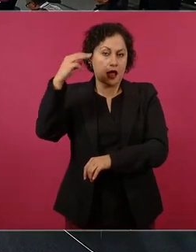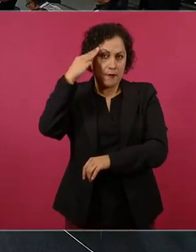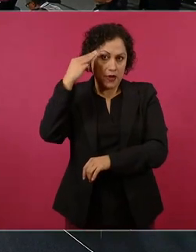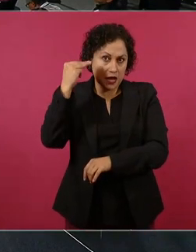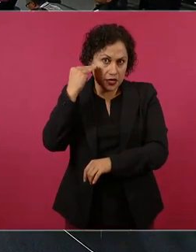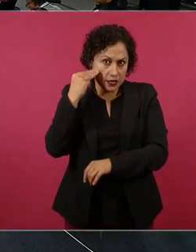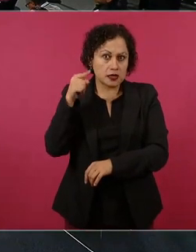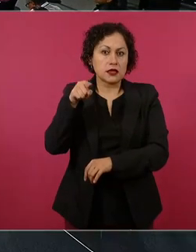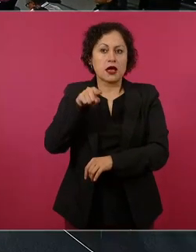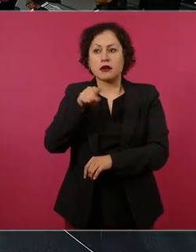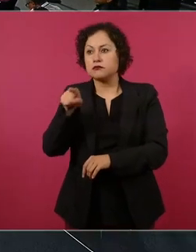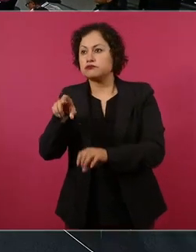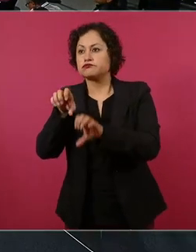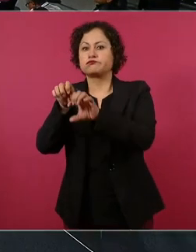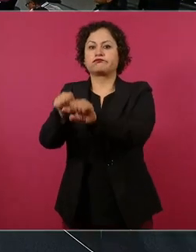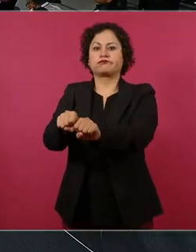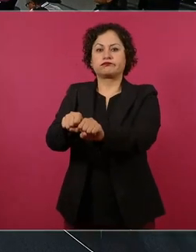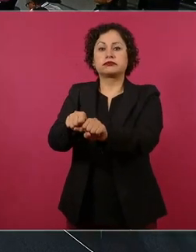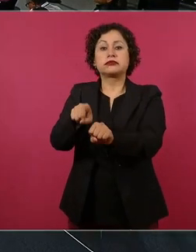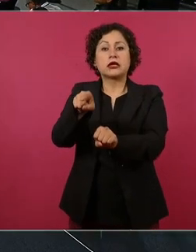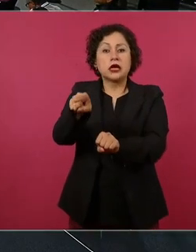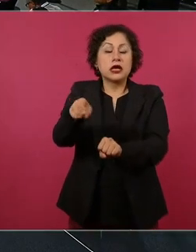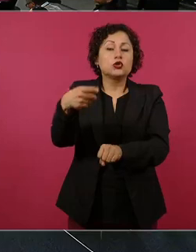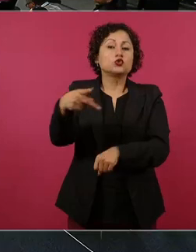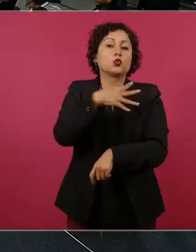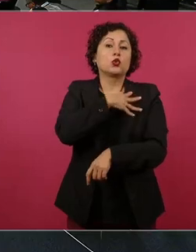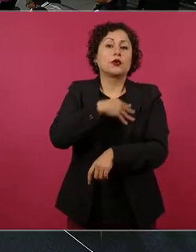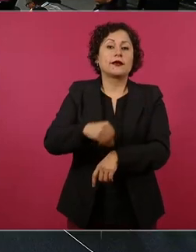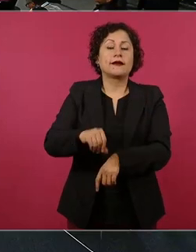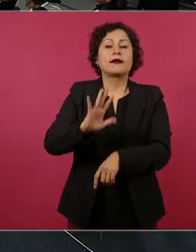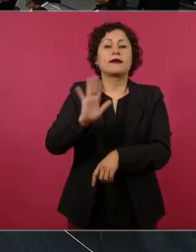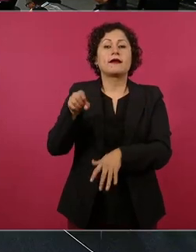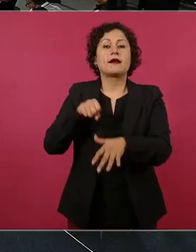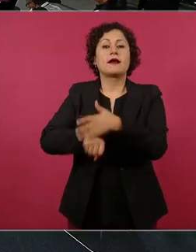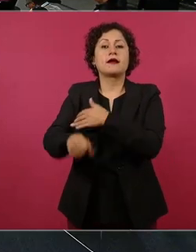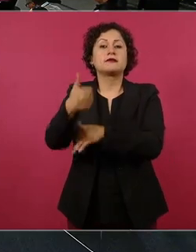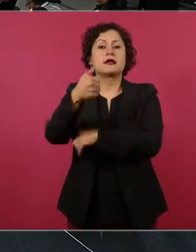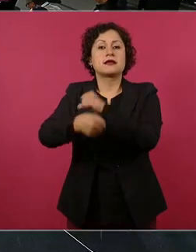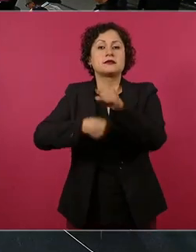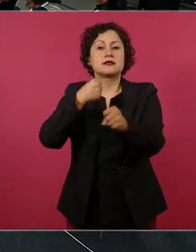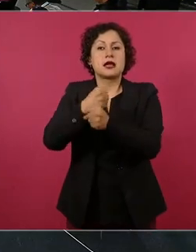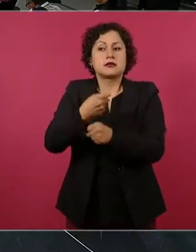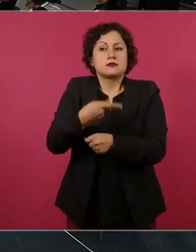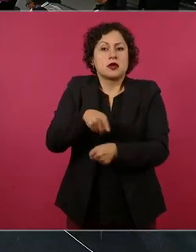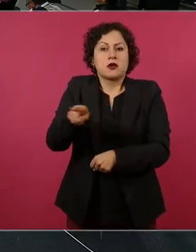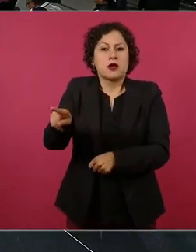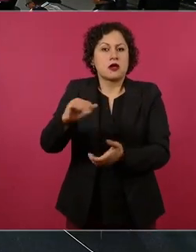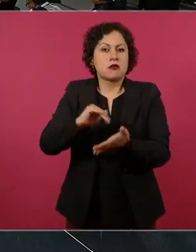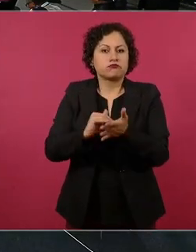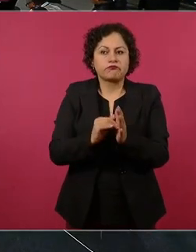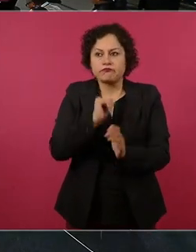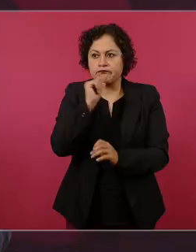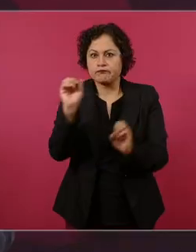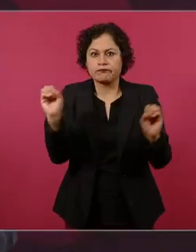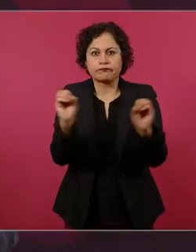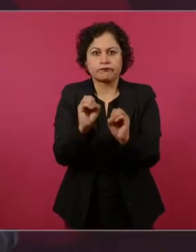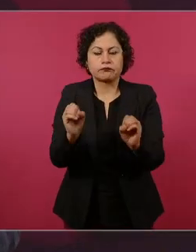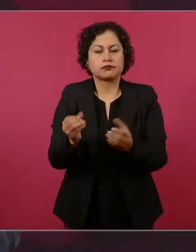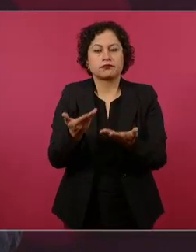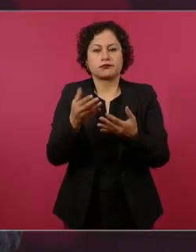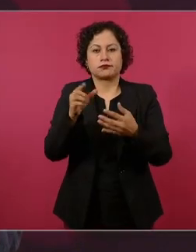injustamente. Ella lleva 6 años recluida, siendo de que un secuestro no lo cometió. ¿Es cuánto, presidente? Muy bien.